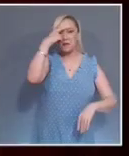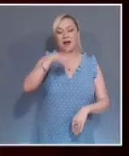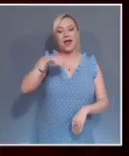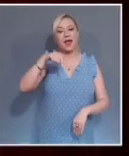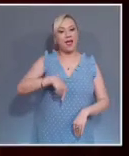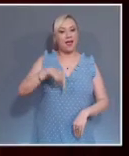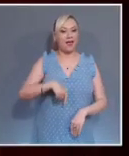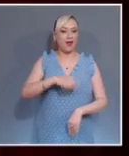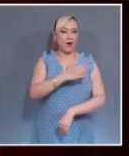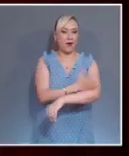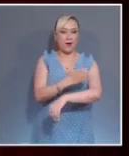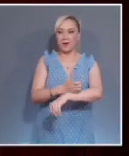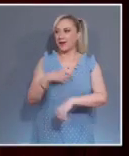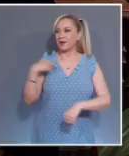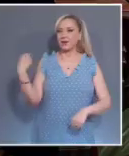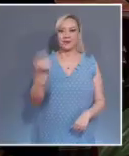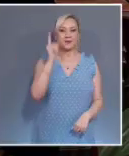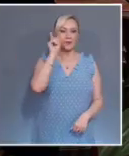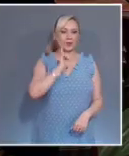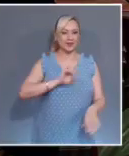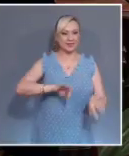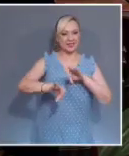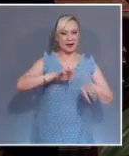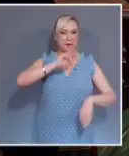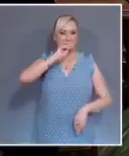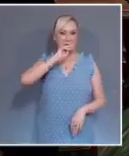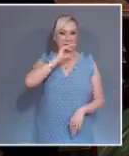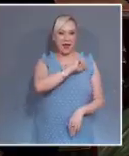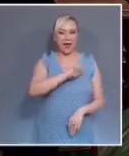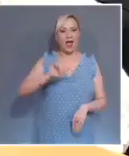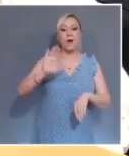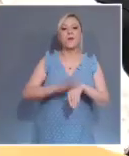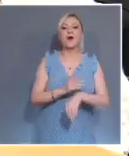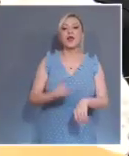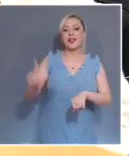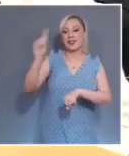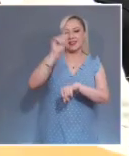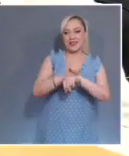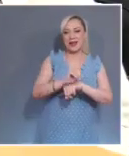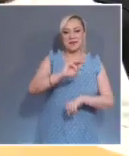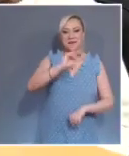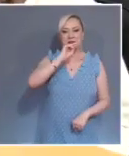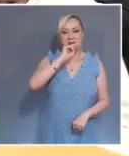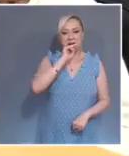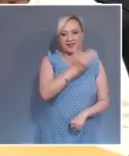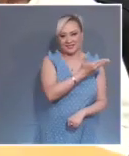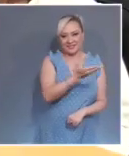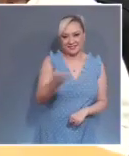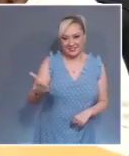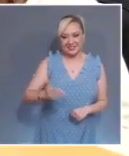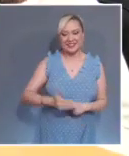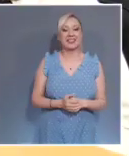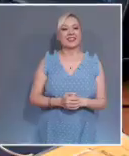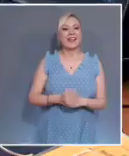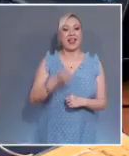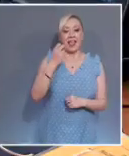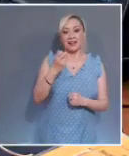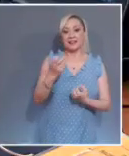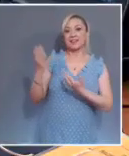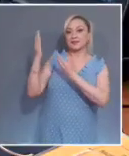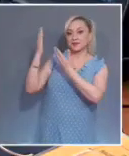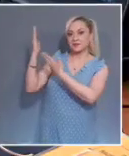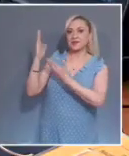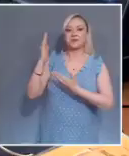Judicial, esto con motivo de la celebración del Día de la Madre. En todo este contexto, la ministra